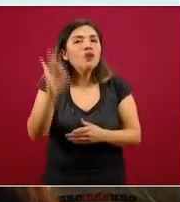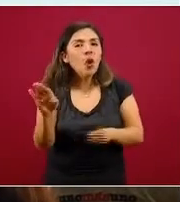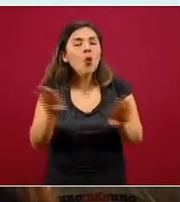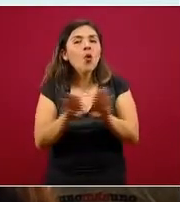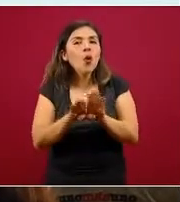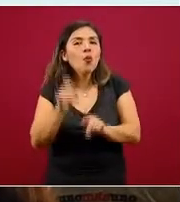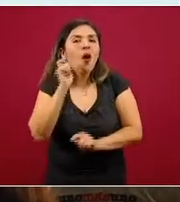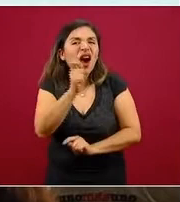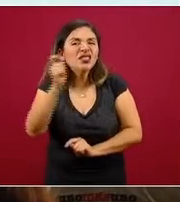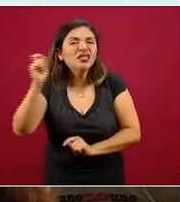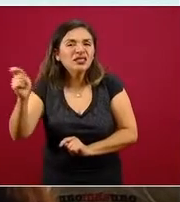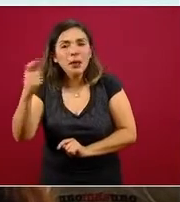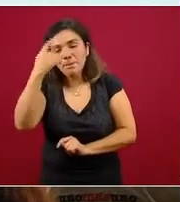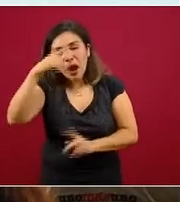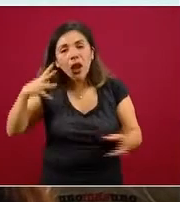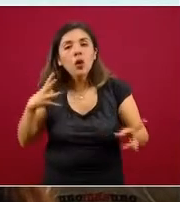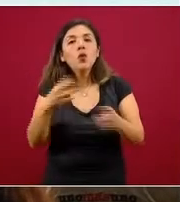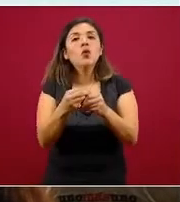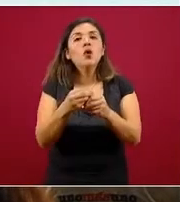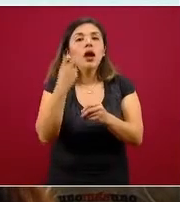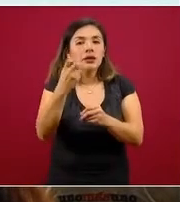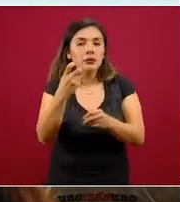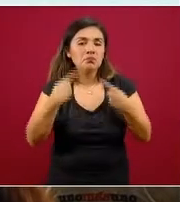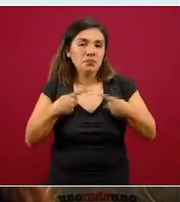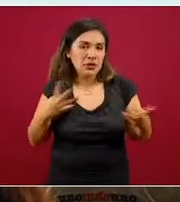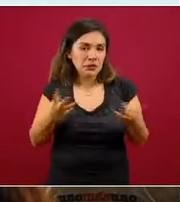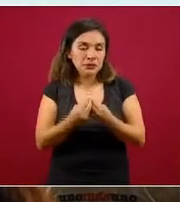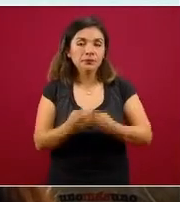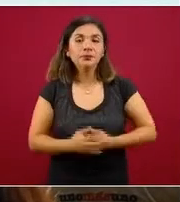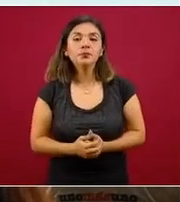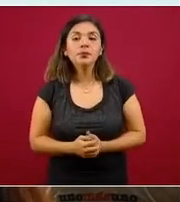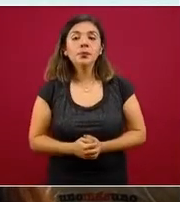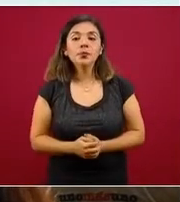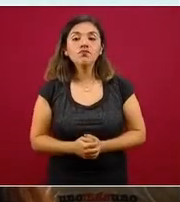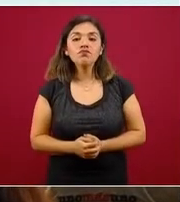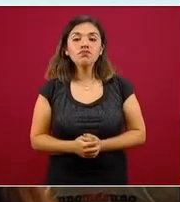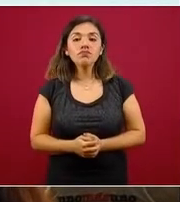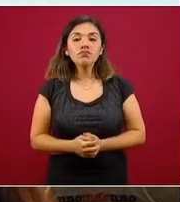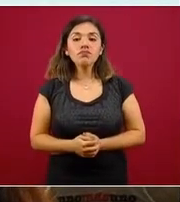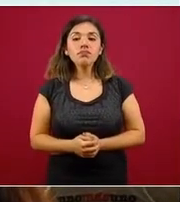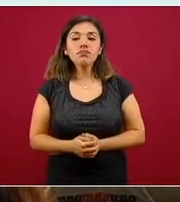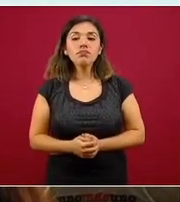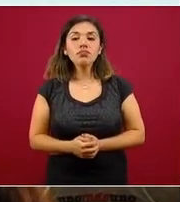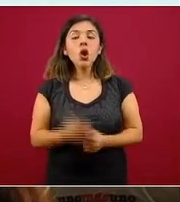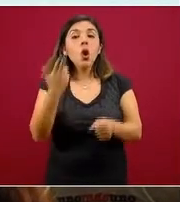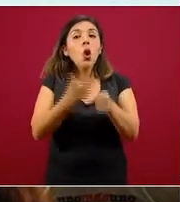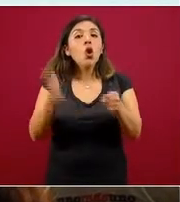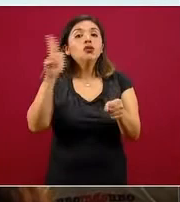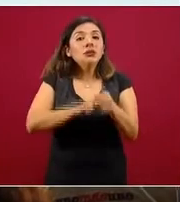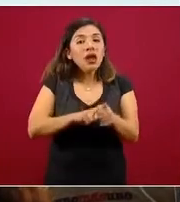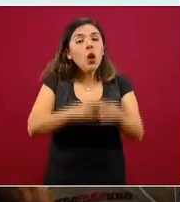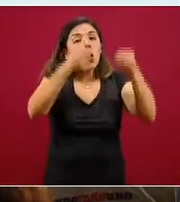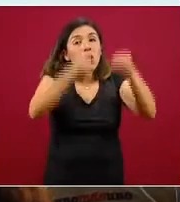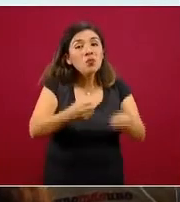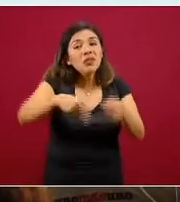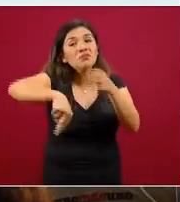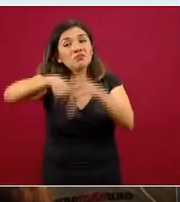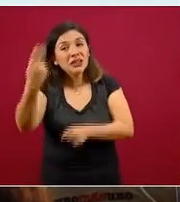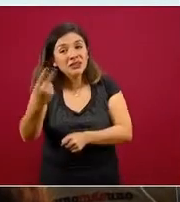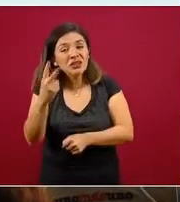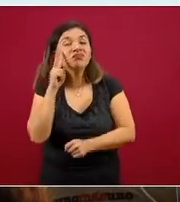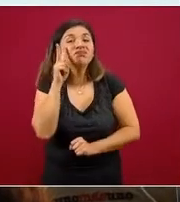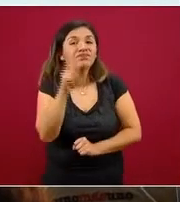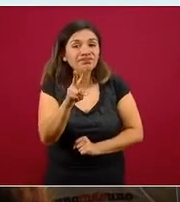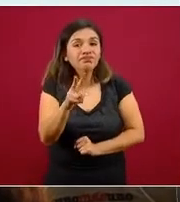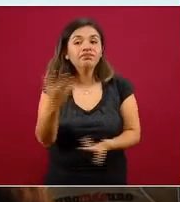porcentaje en función de la totalidad de casos. Pasemos ahora sí al componente de ocupación y disponibilidad